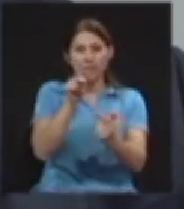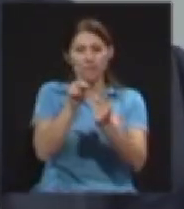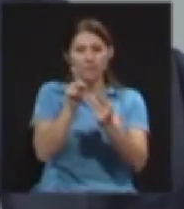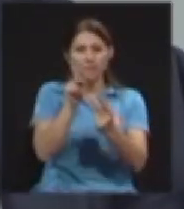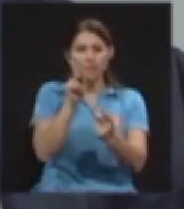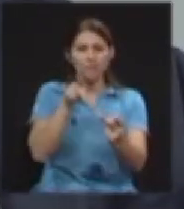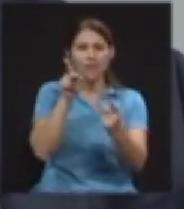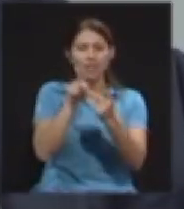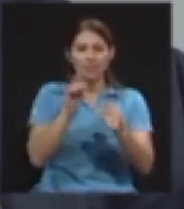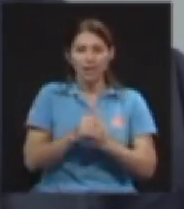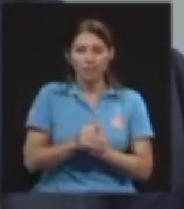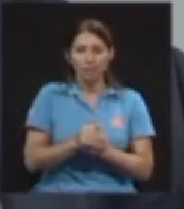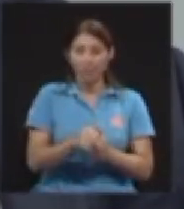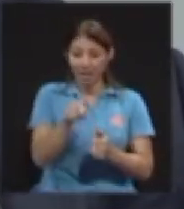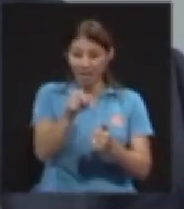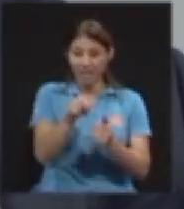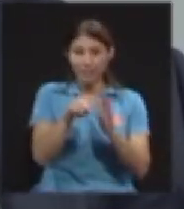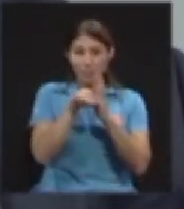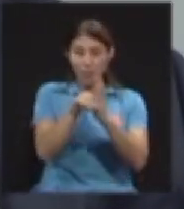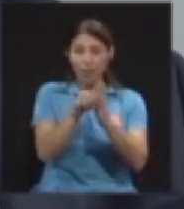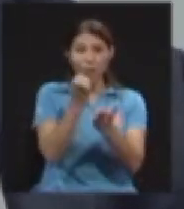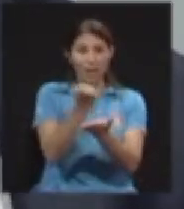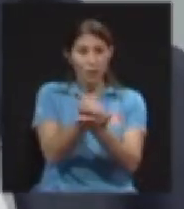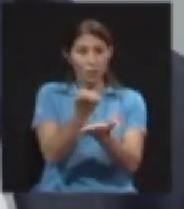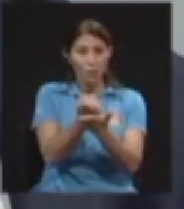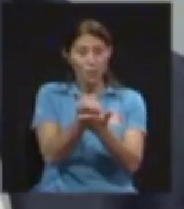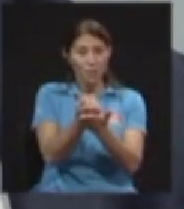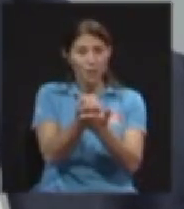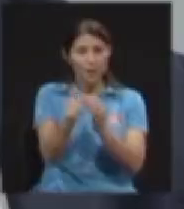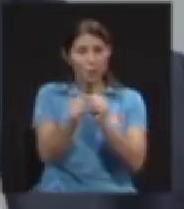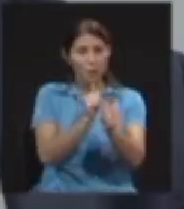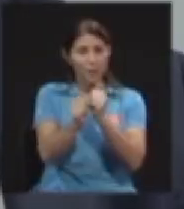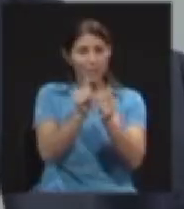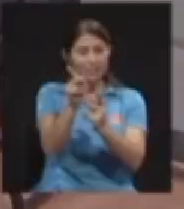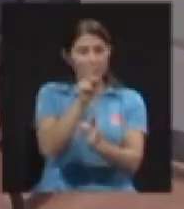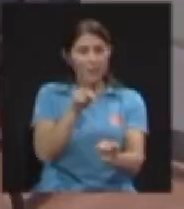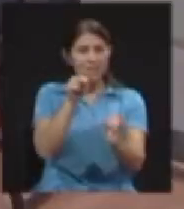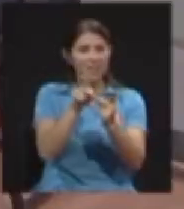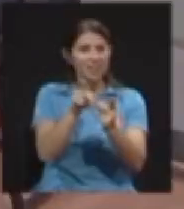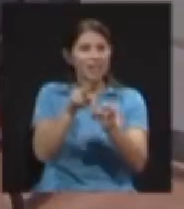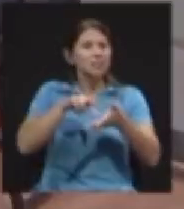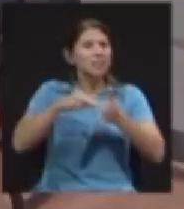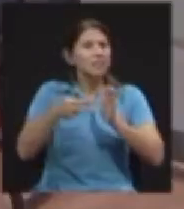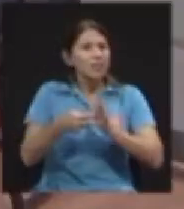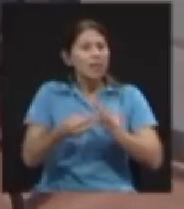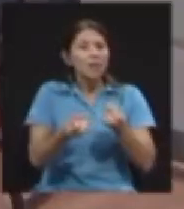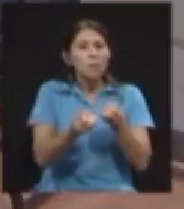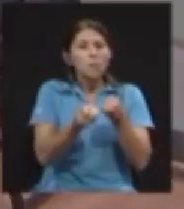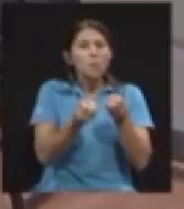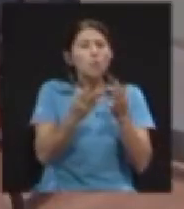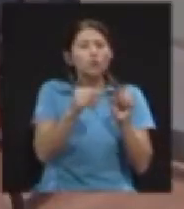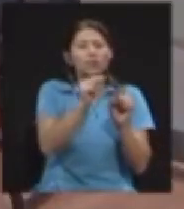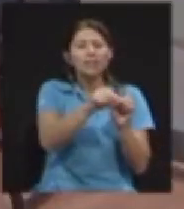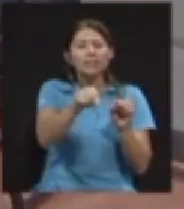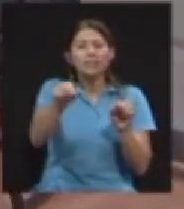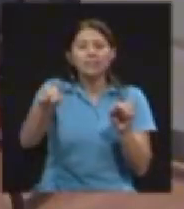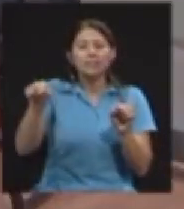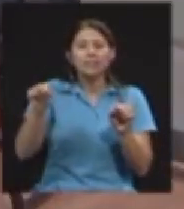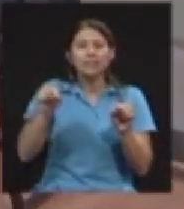economía, competencia perfecta significa que hay muchas empresas, y es un término bastante impreciso,